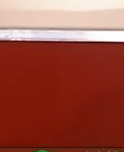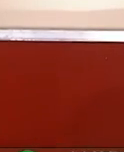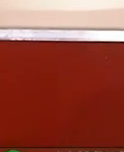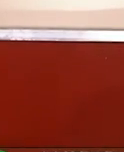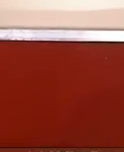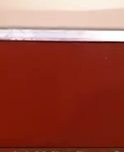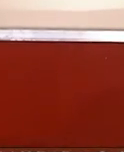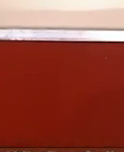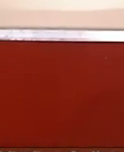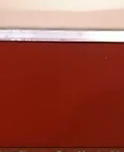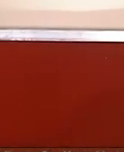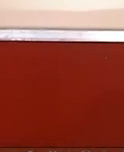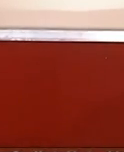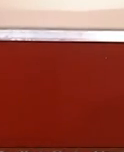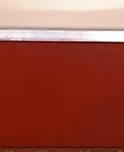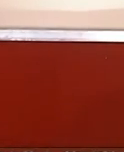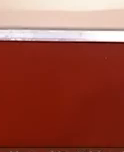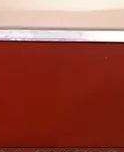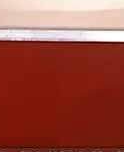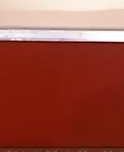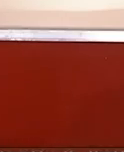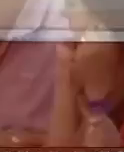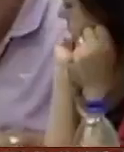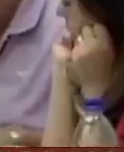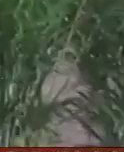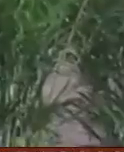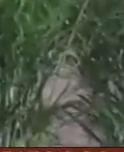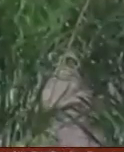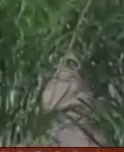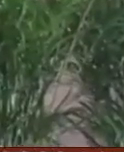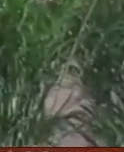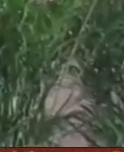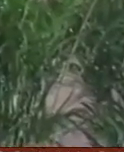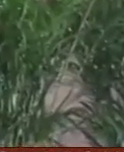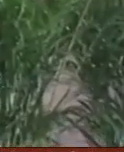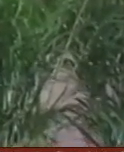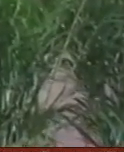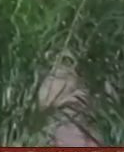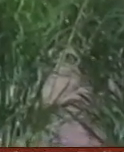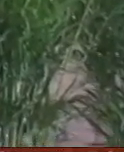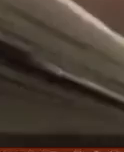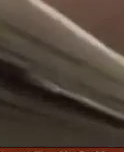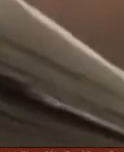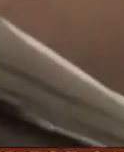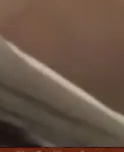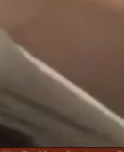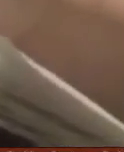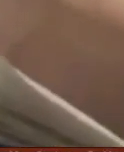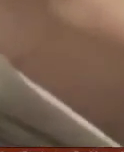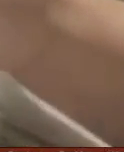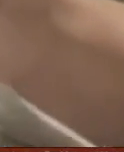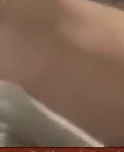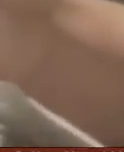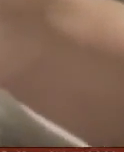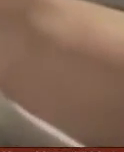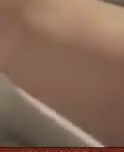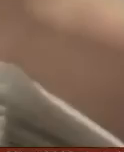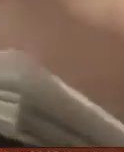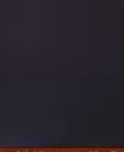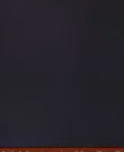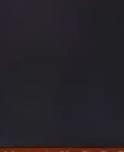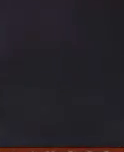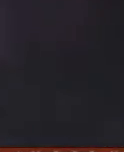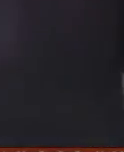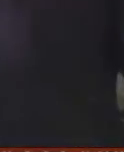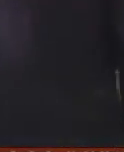de conferencias son más de 90 conferencias en 6 tracks que tienen que ver con temas de innovación